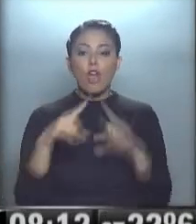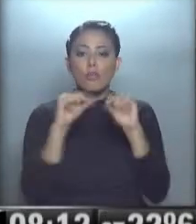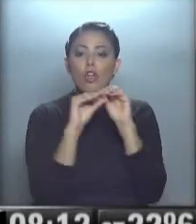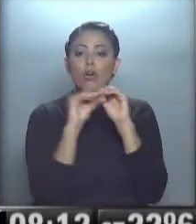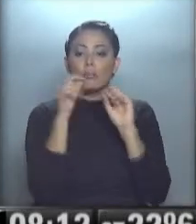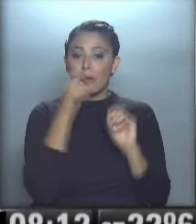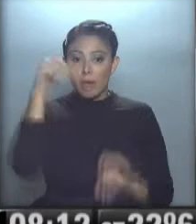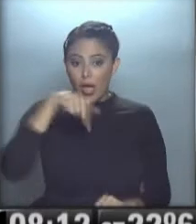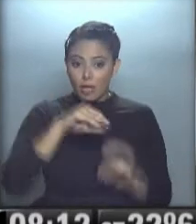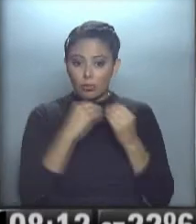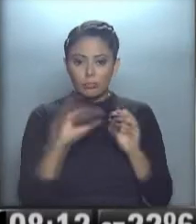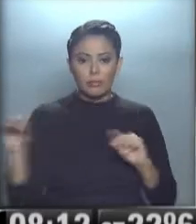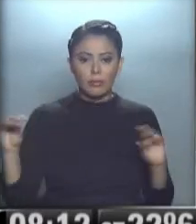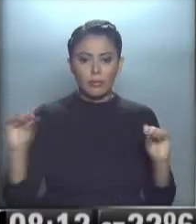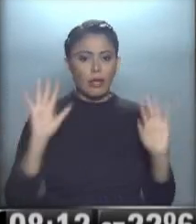total.